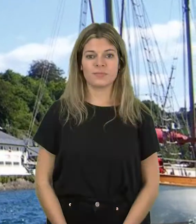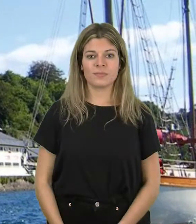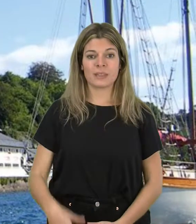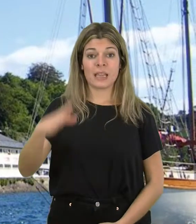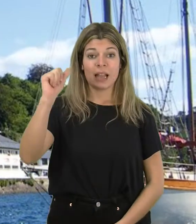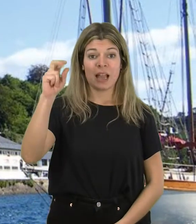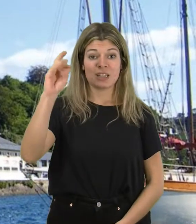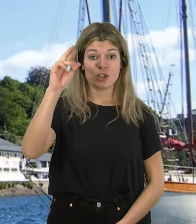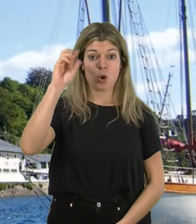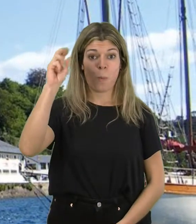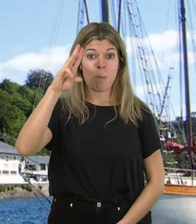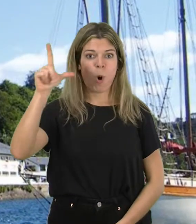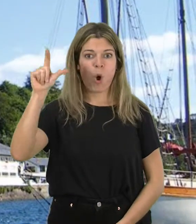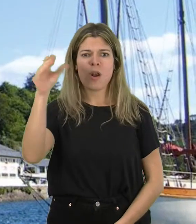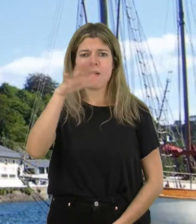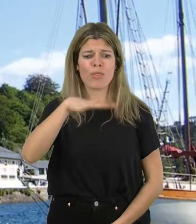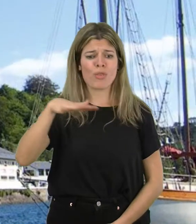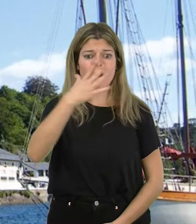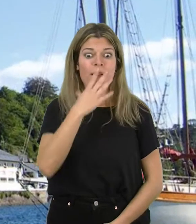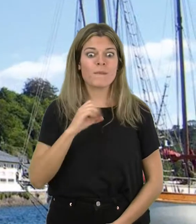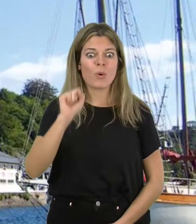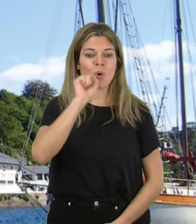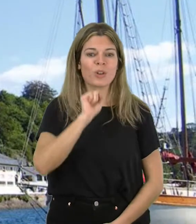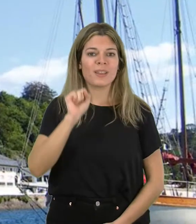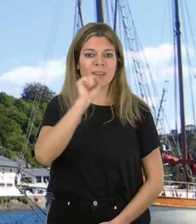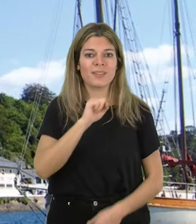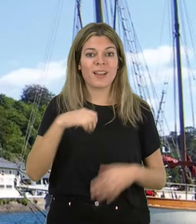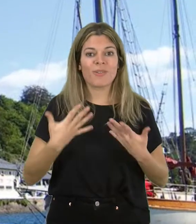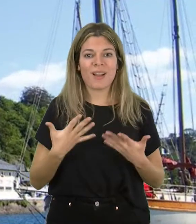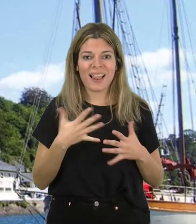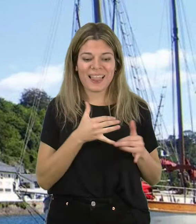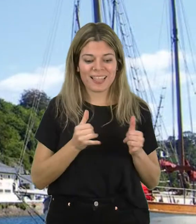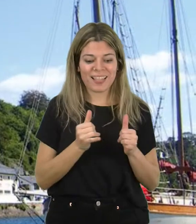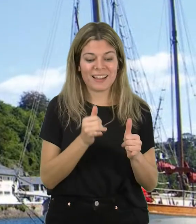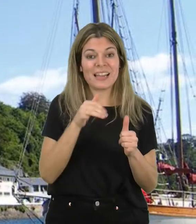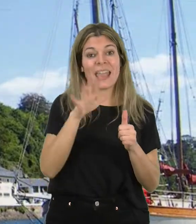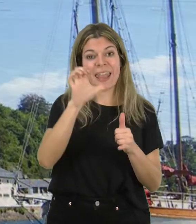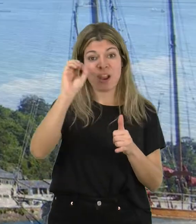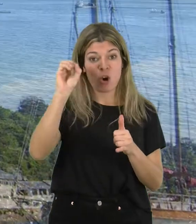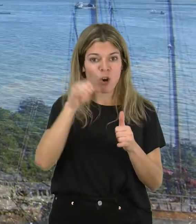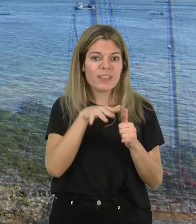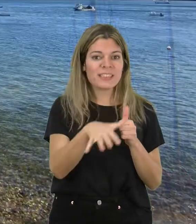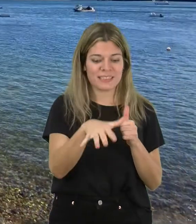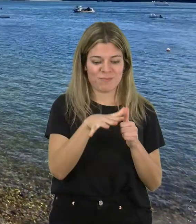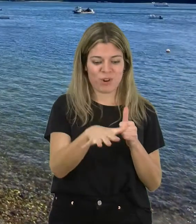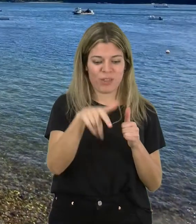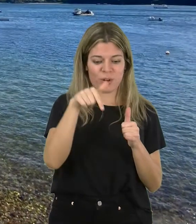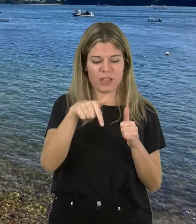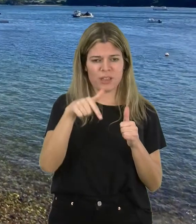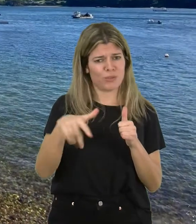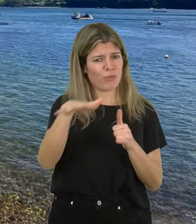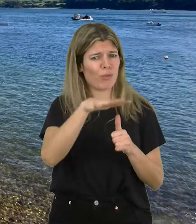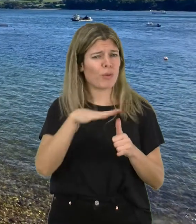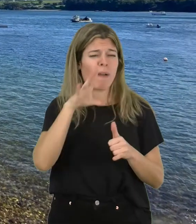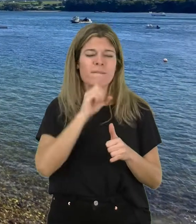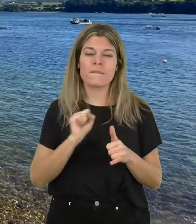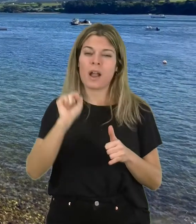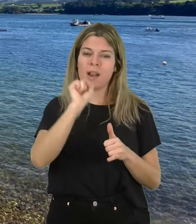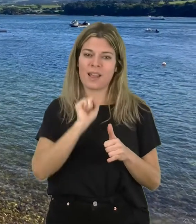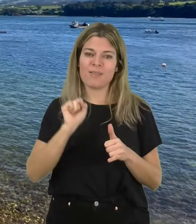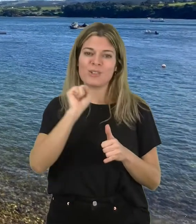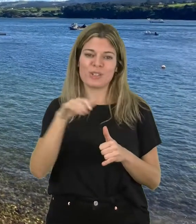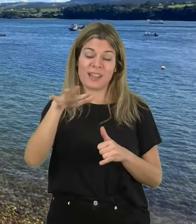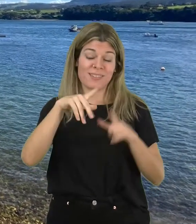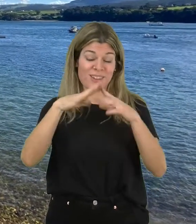Te encuentras en uno de los puntos más fascinantes de la villa de Castropol, la desembocadura del río Eo, uno de los estuarios más bellos y singulares